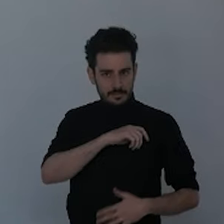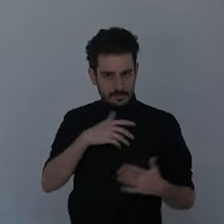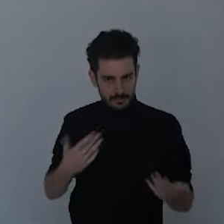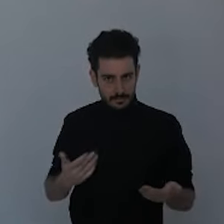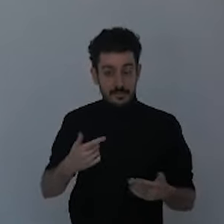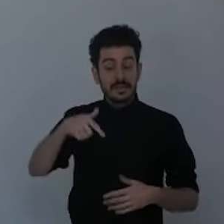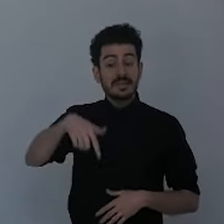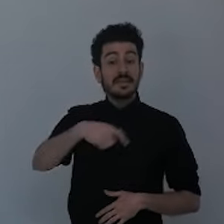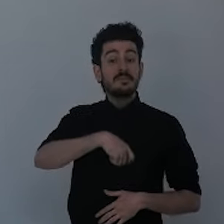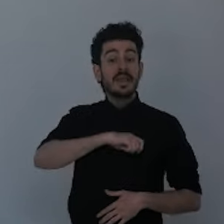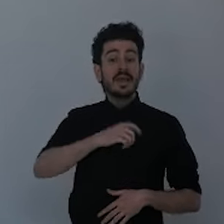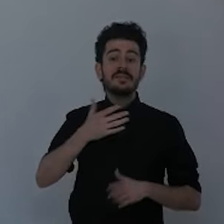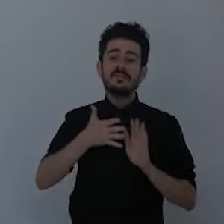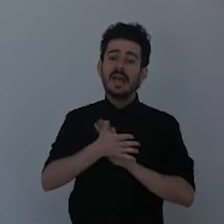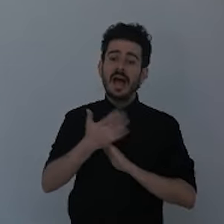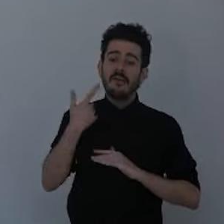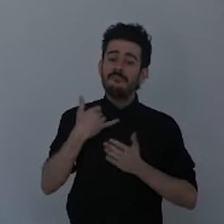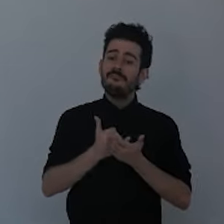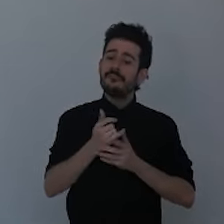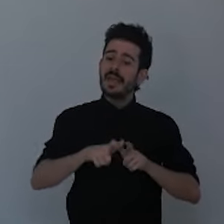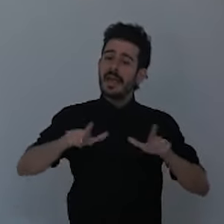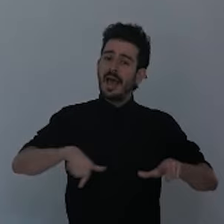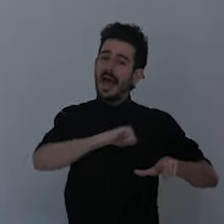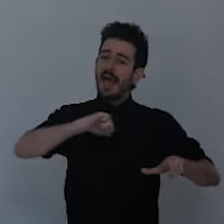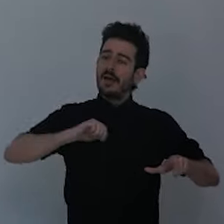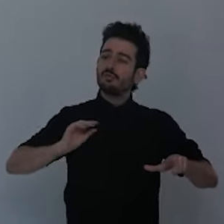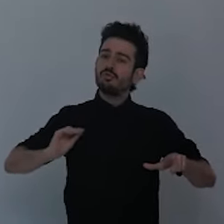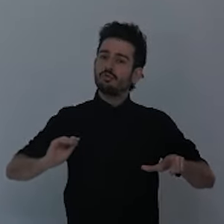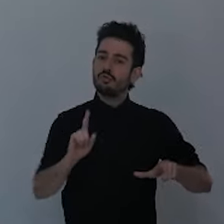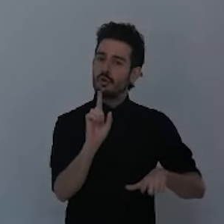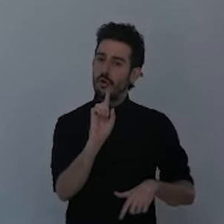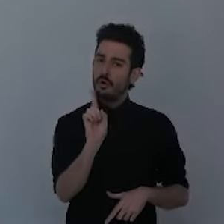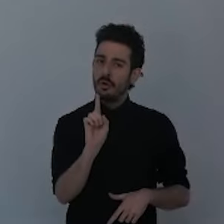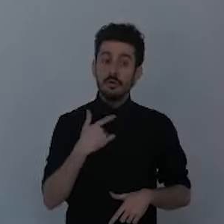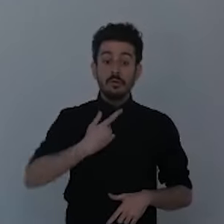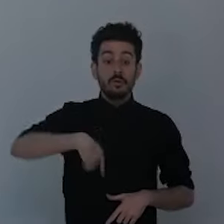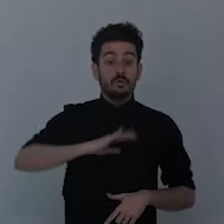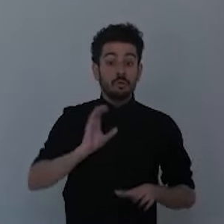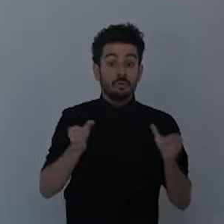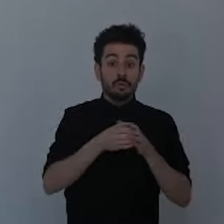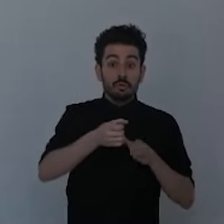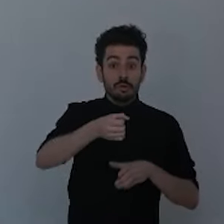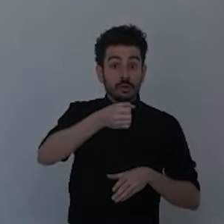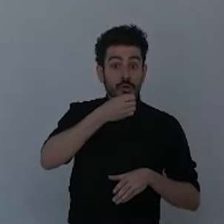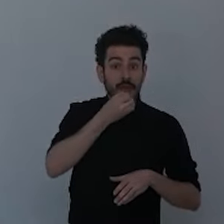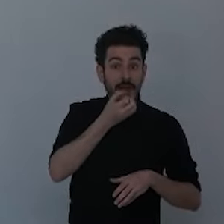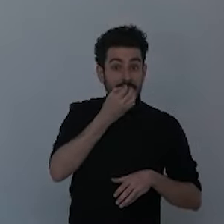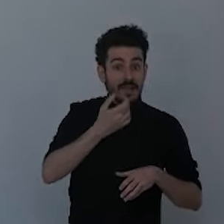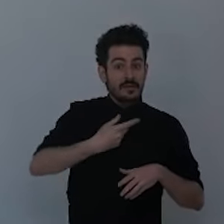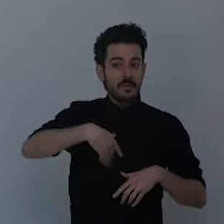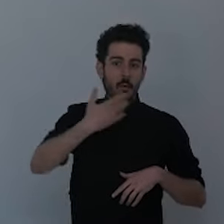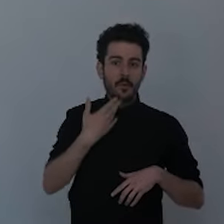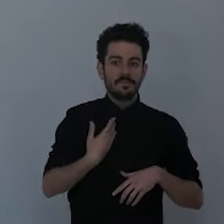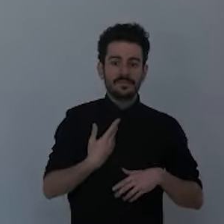es una finca y no es suya. Nosotros, los socialistas, no somos los cachicanes de esa finca. España ya no